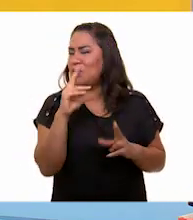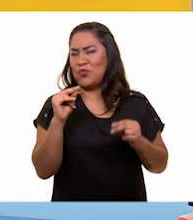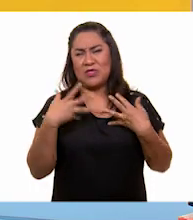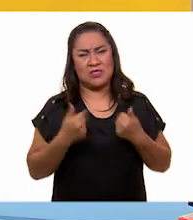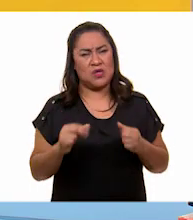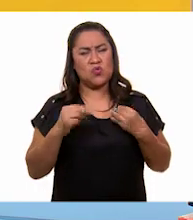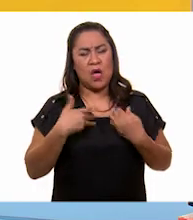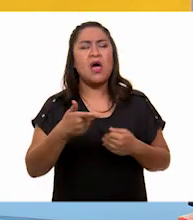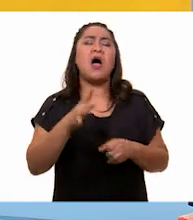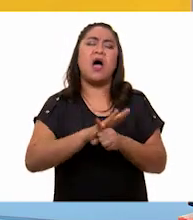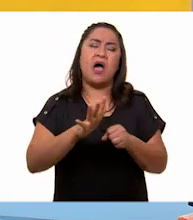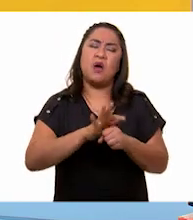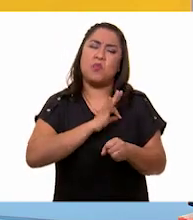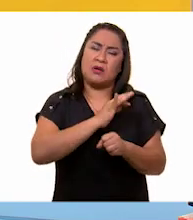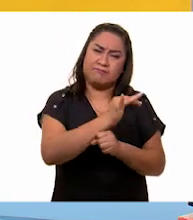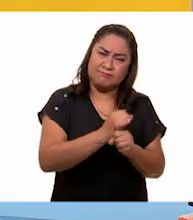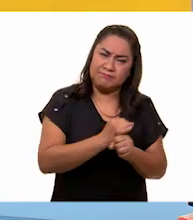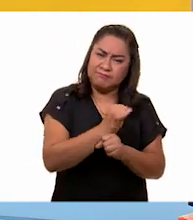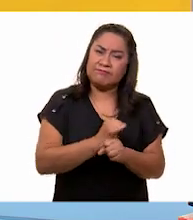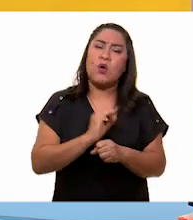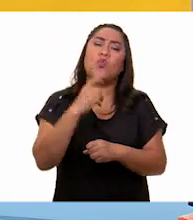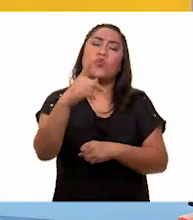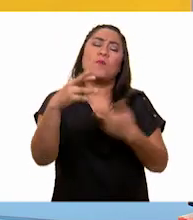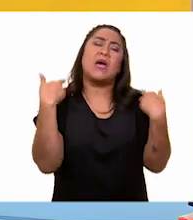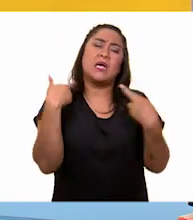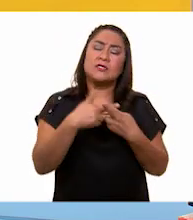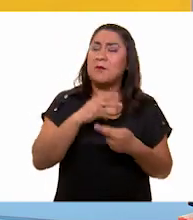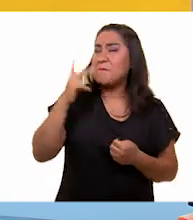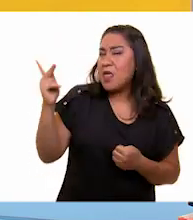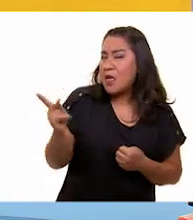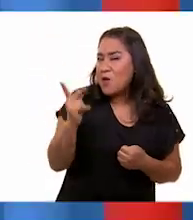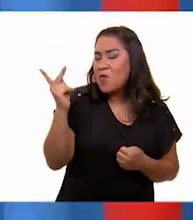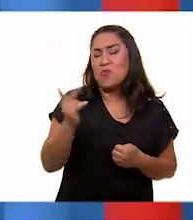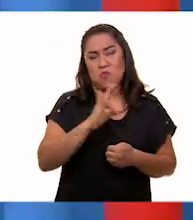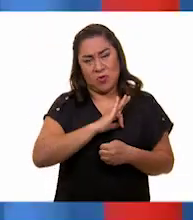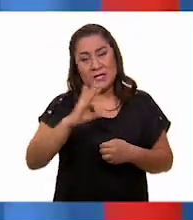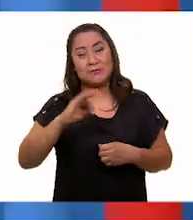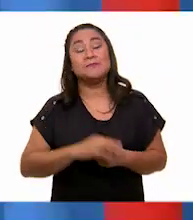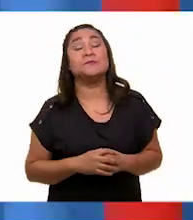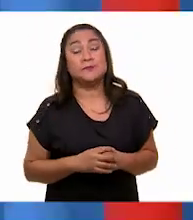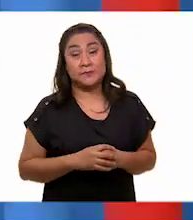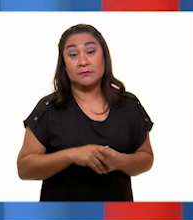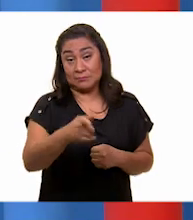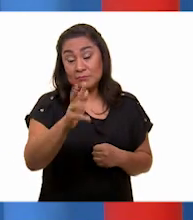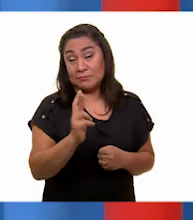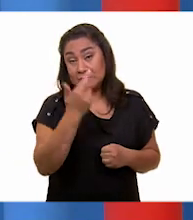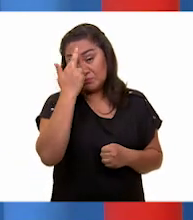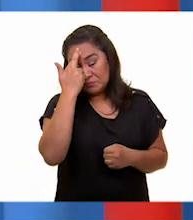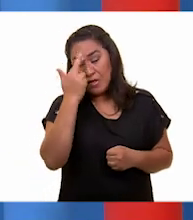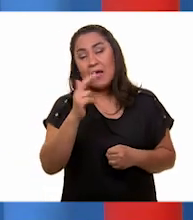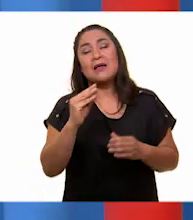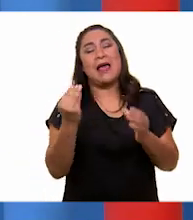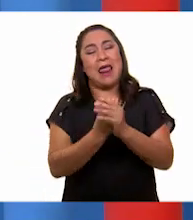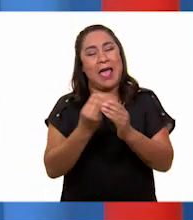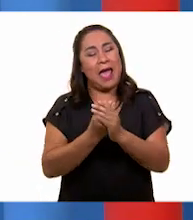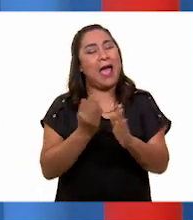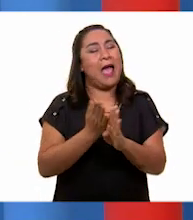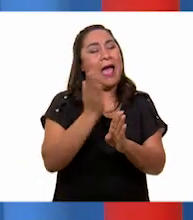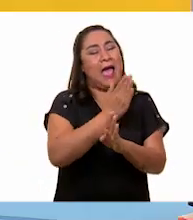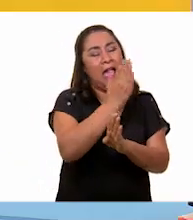entender, pueden investigar y preguntarle a su maestra o maestro. Y también recuerden que pueden ver las clases